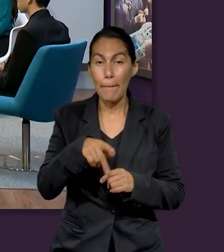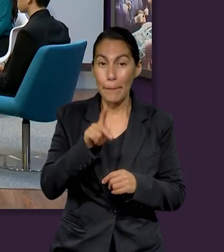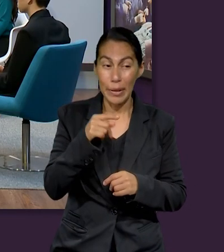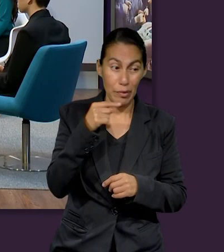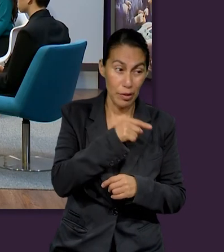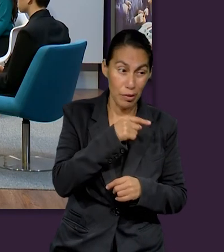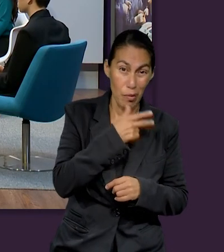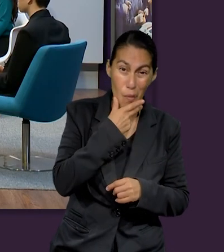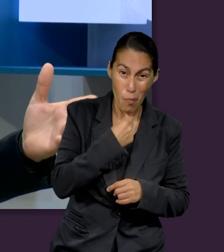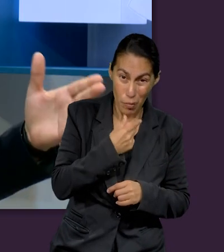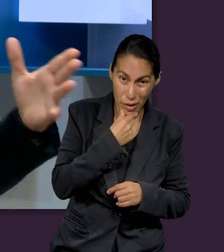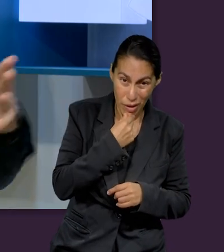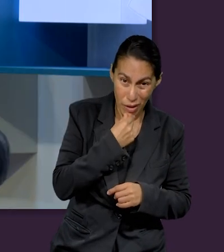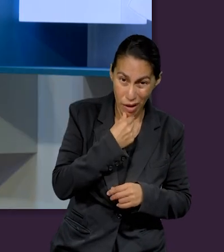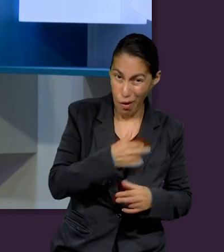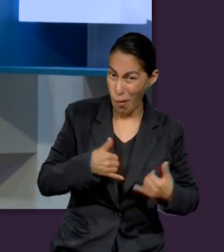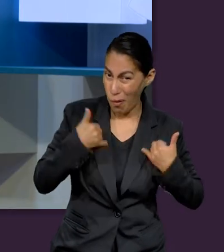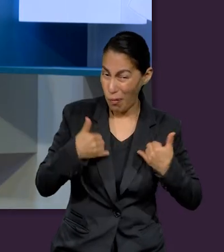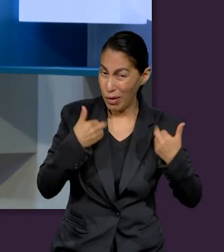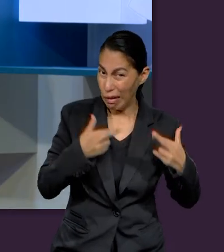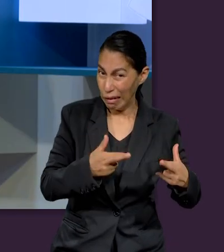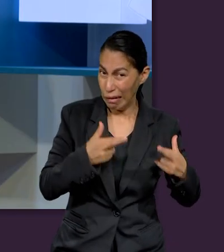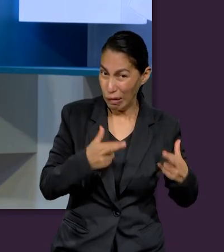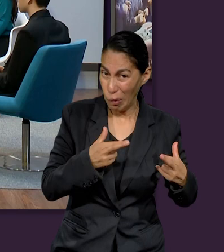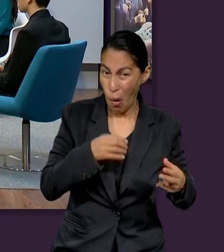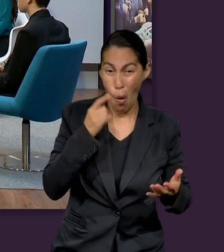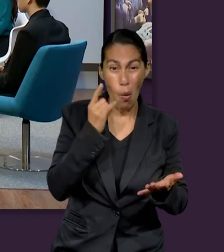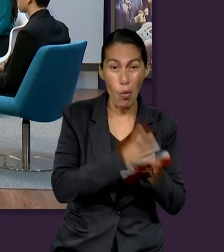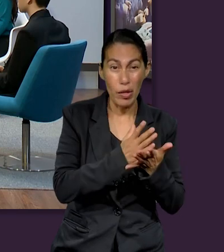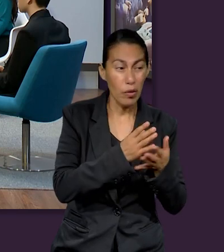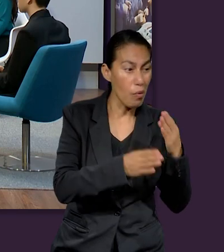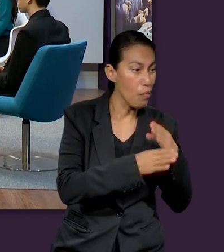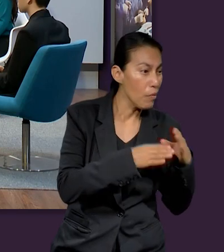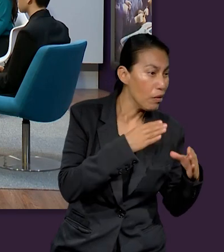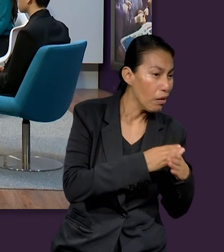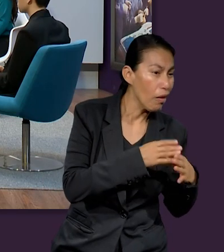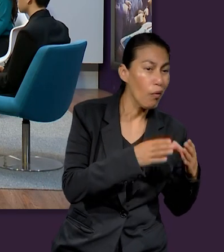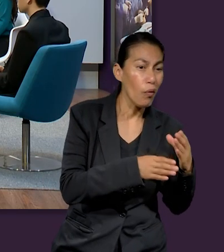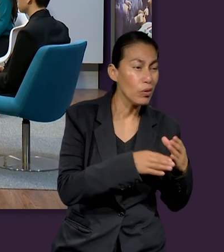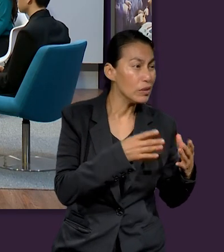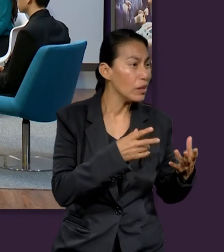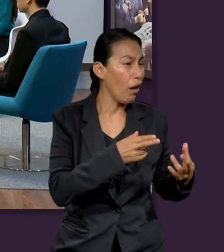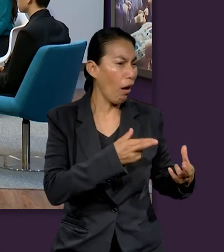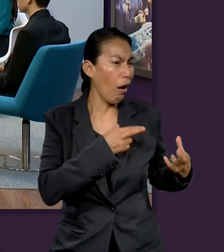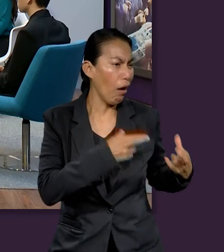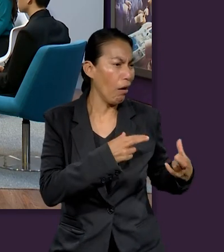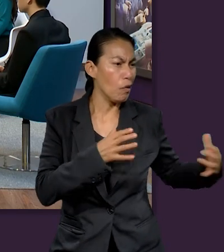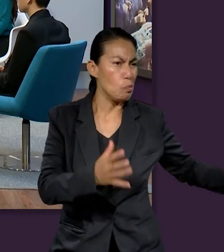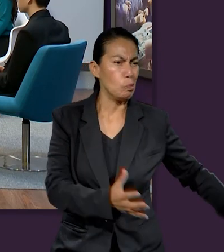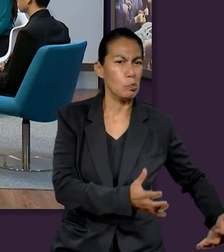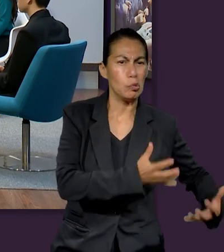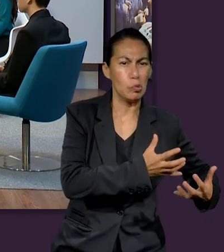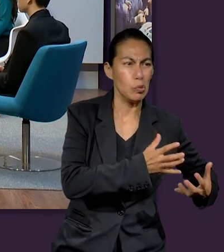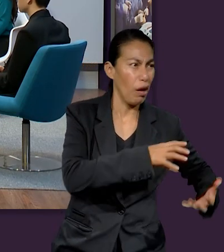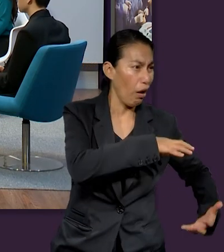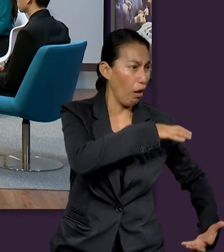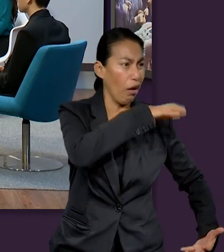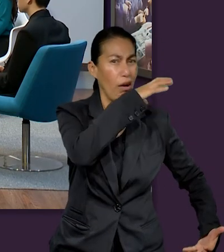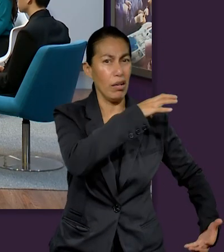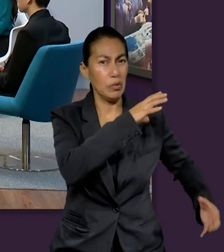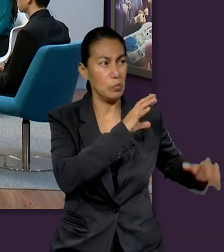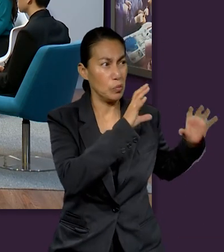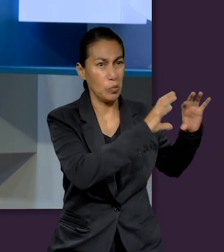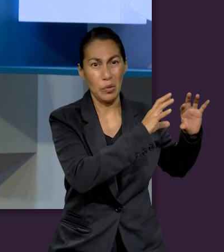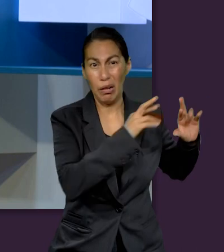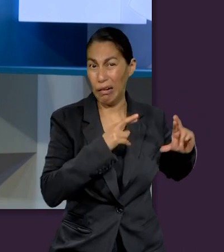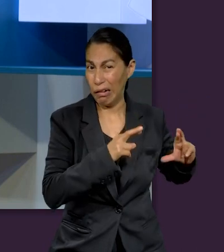pero pareciera que este hombre centró su atención y su vida fue en los en los placeres en las cosas materiales pero qué nos enseña